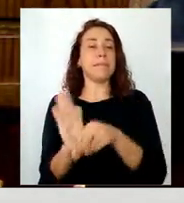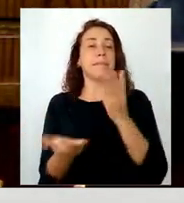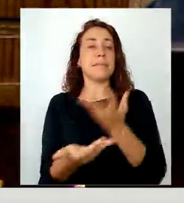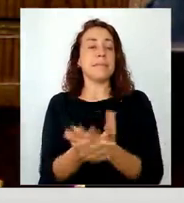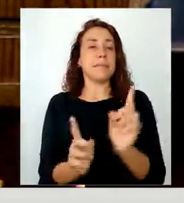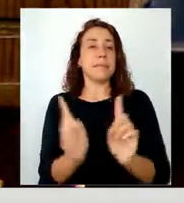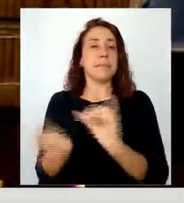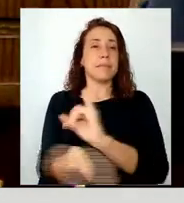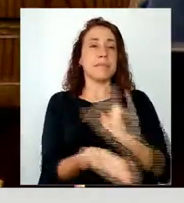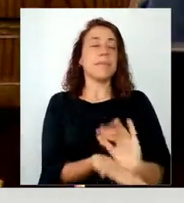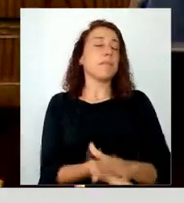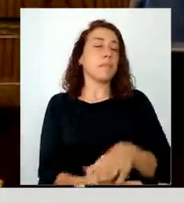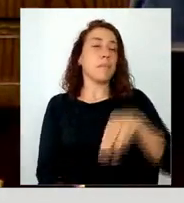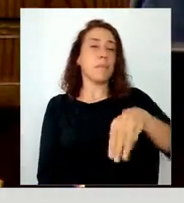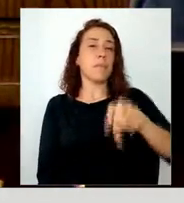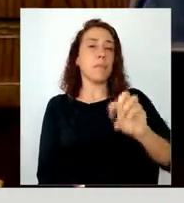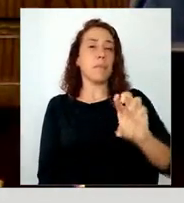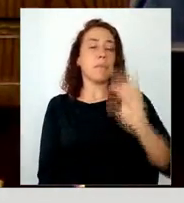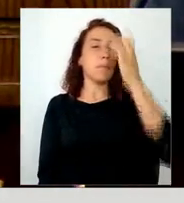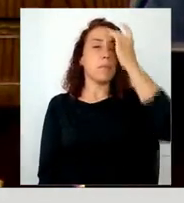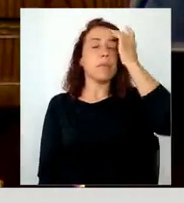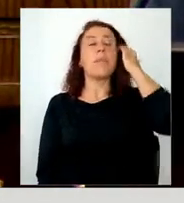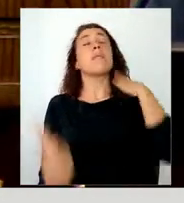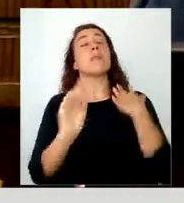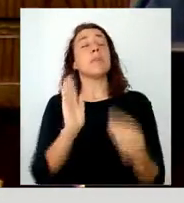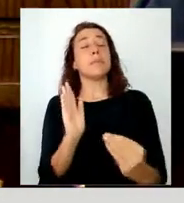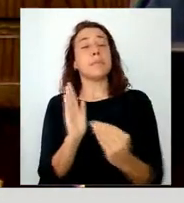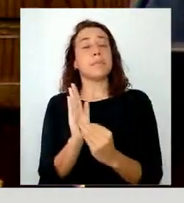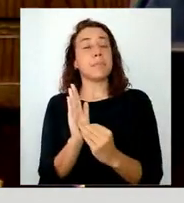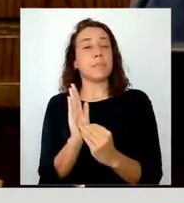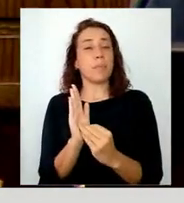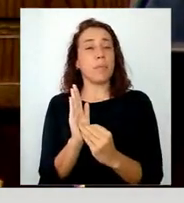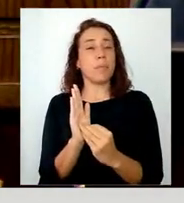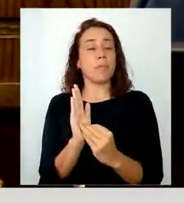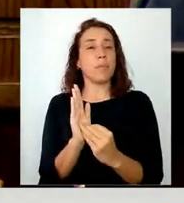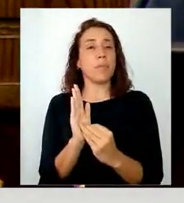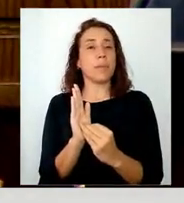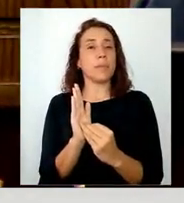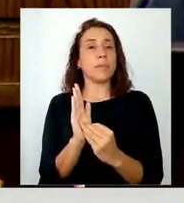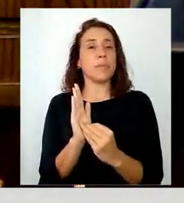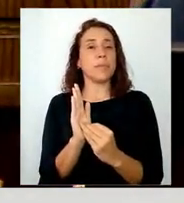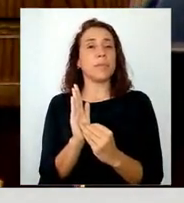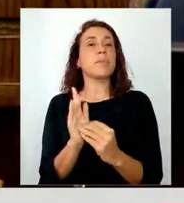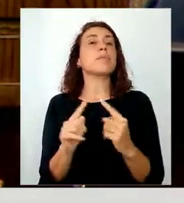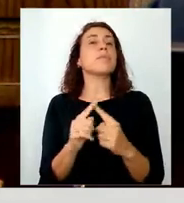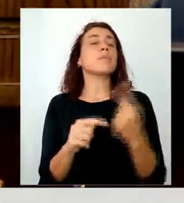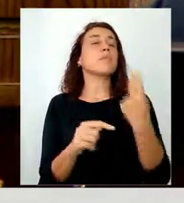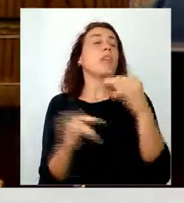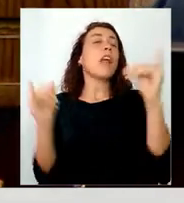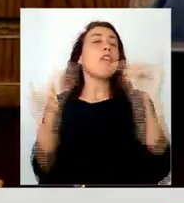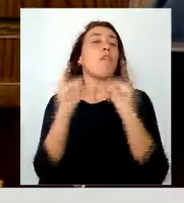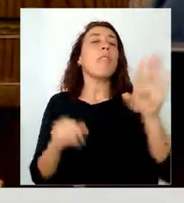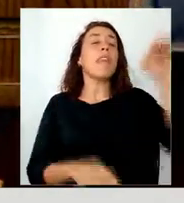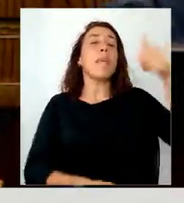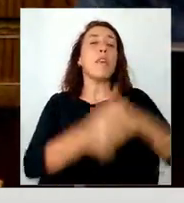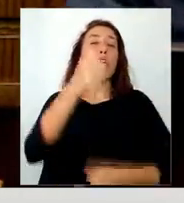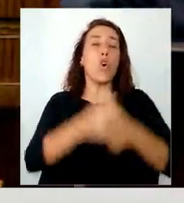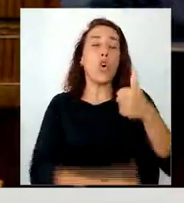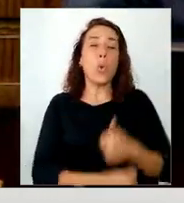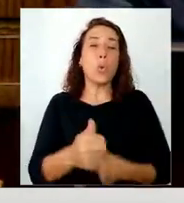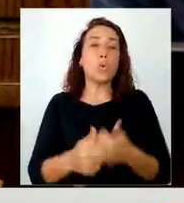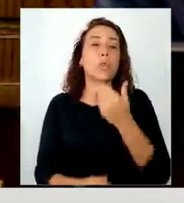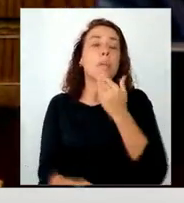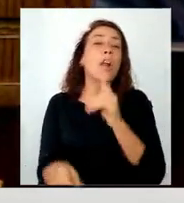mod que quedaban fuera por la naturaleza la naturaleza de sus licitaciones así como aquellas que de alguna forma